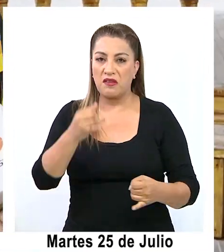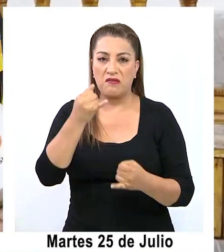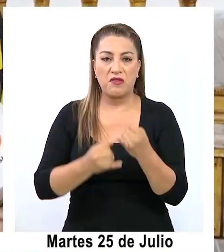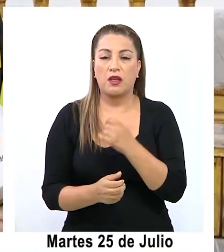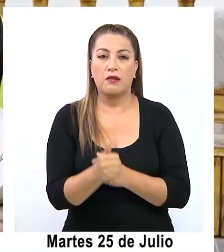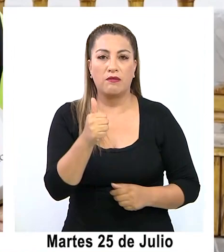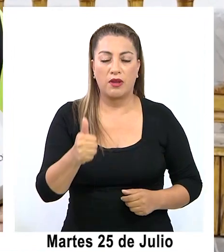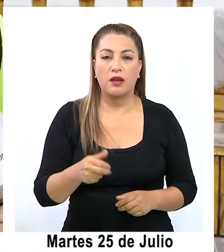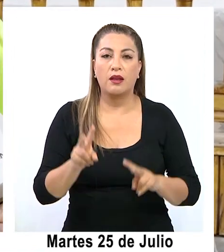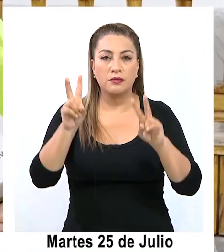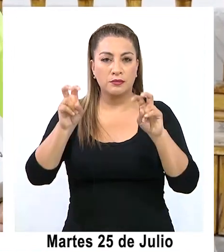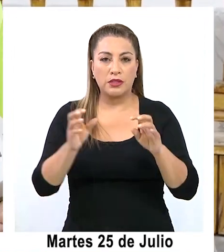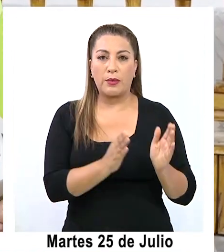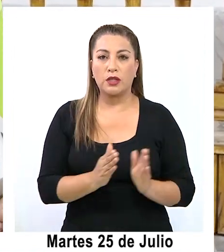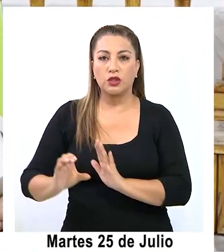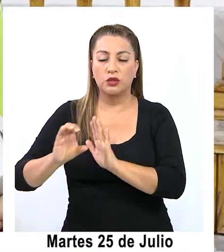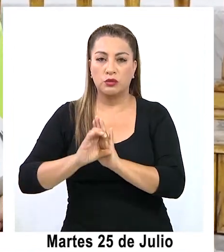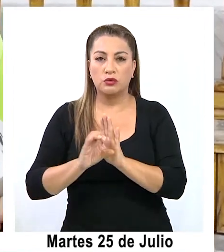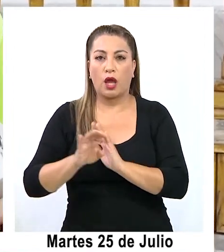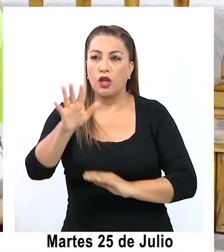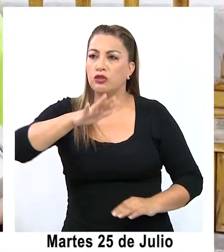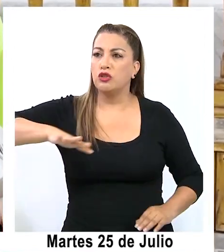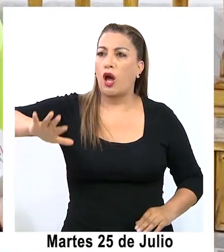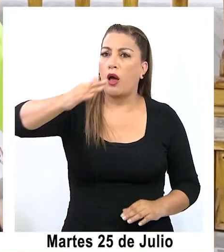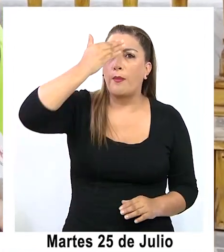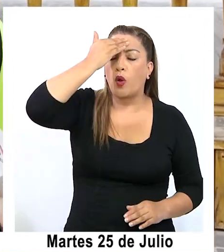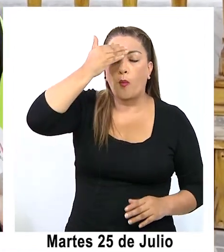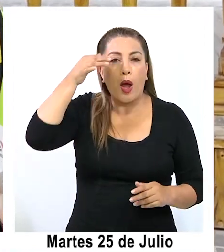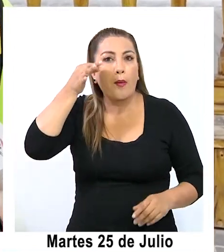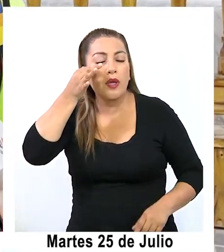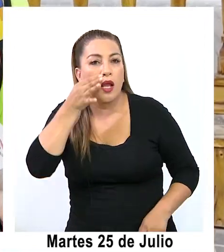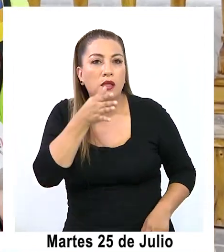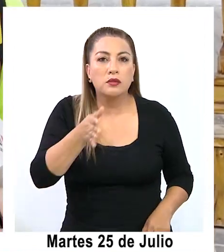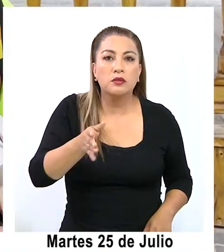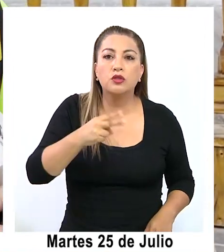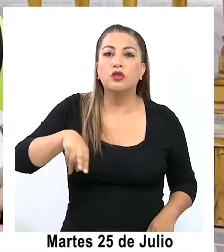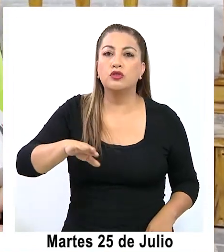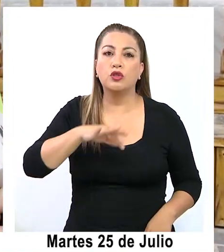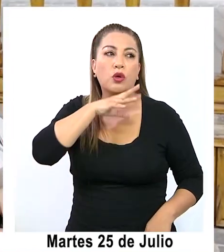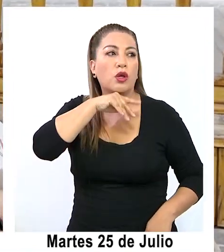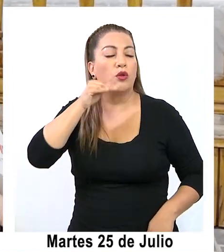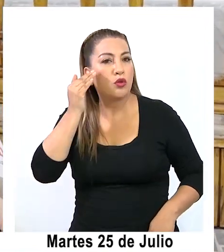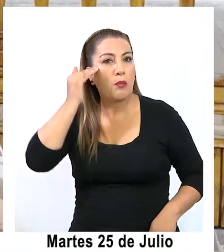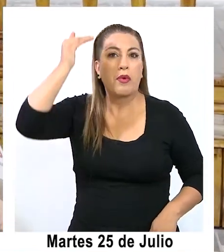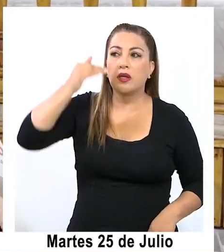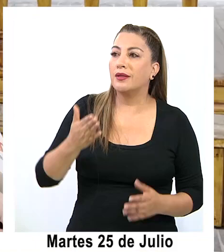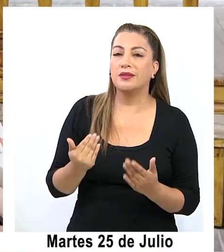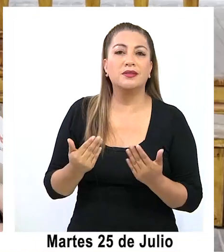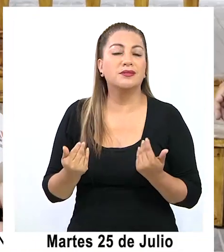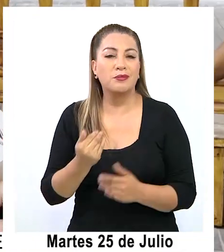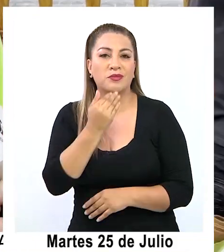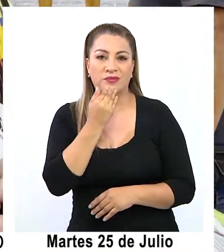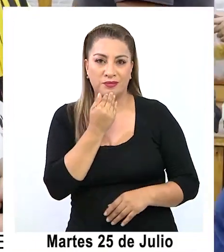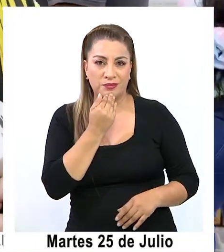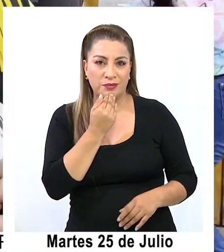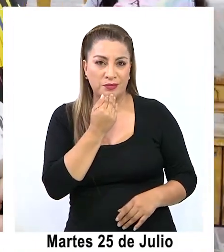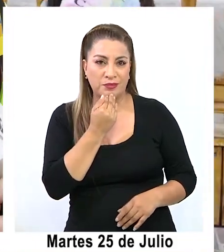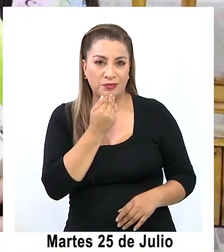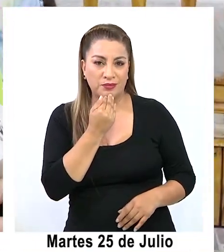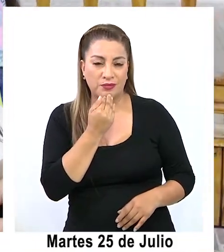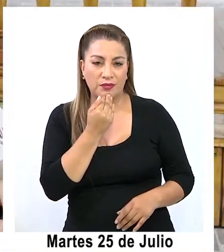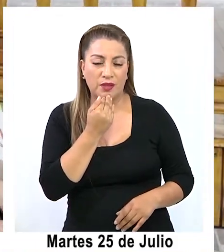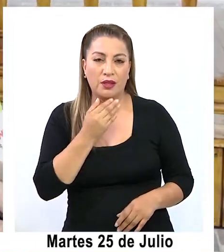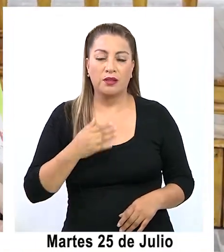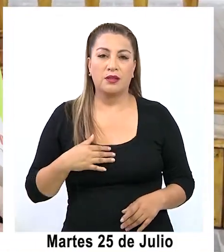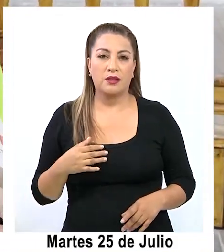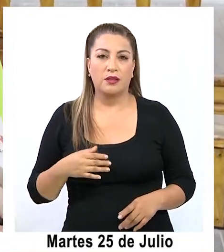el tema de la Constitución, porque estamos todos preocupados, pendientes de eso. Nosotros somos adultos mayores, necesitamos que también se nos